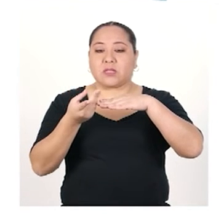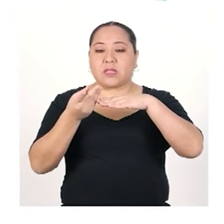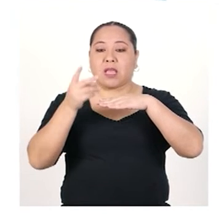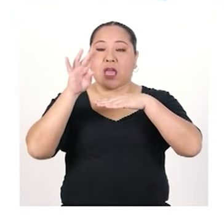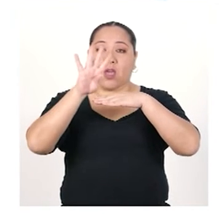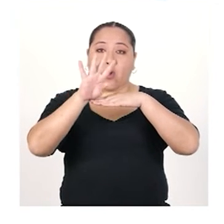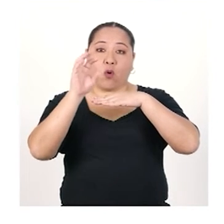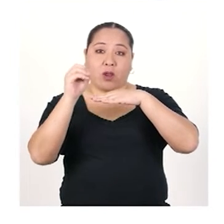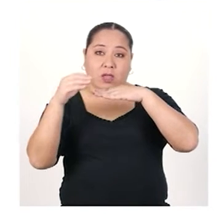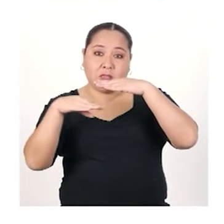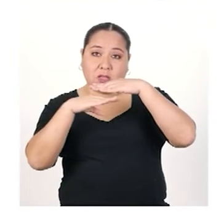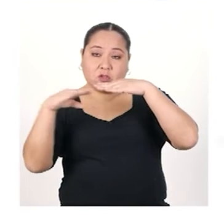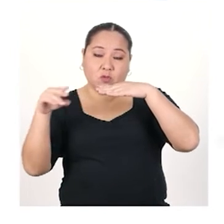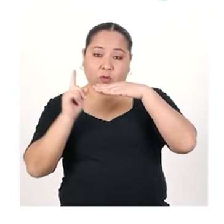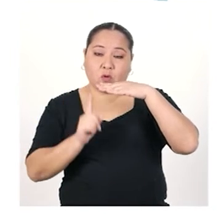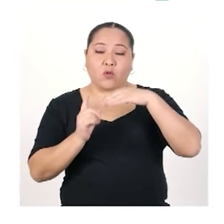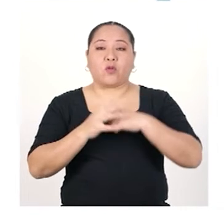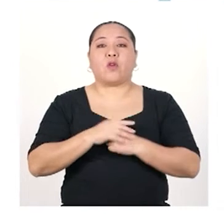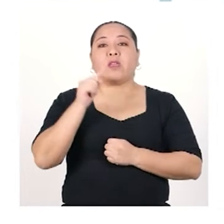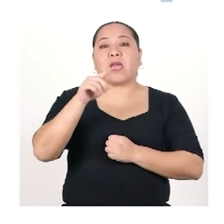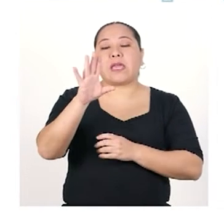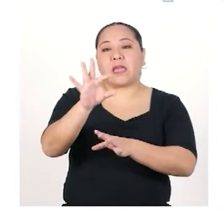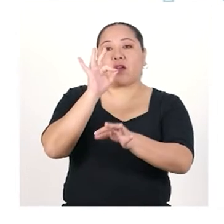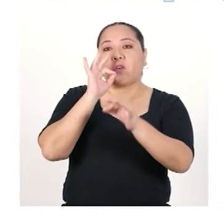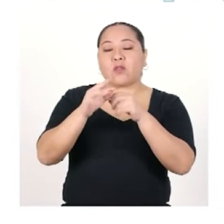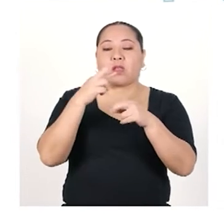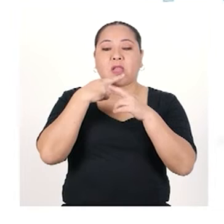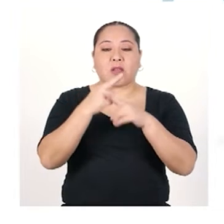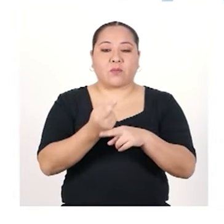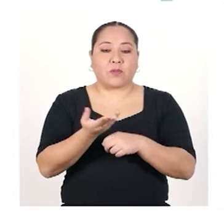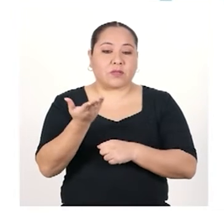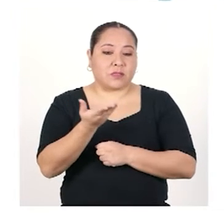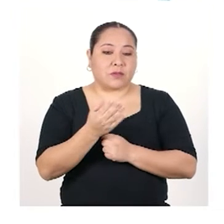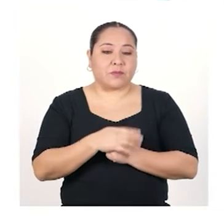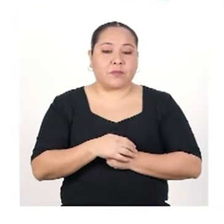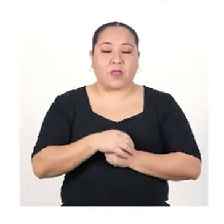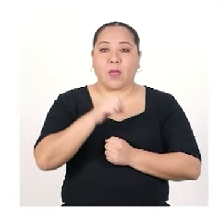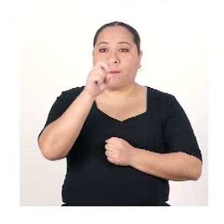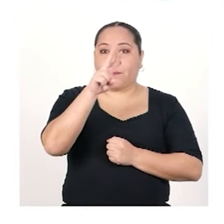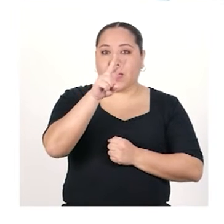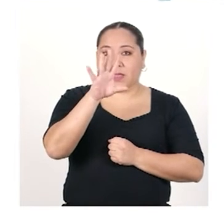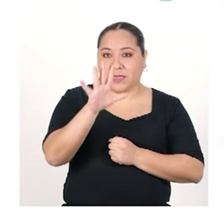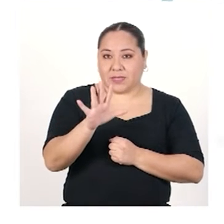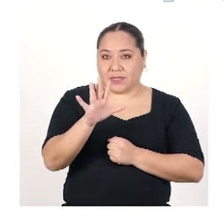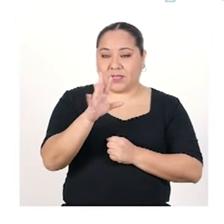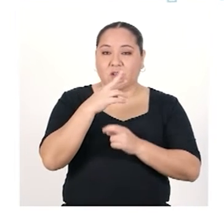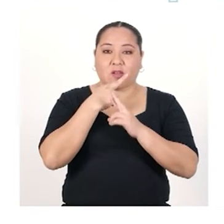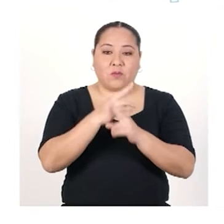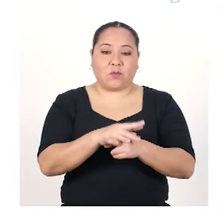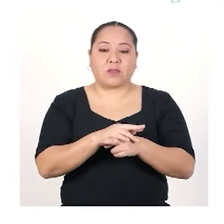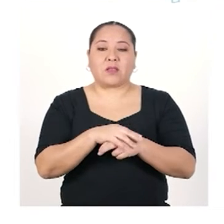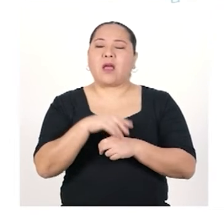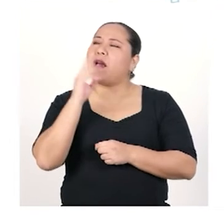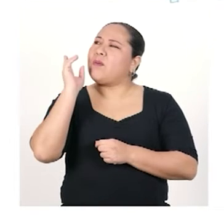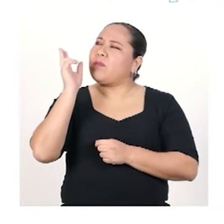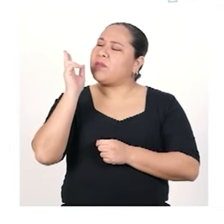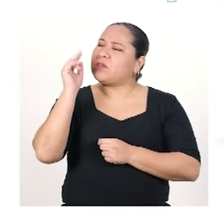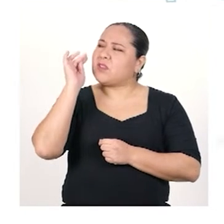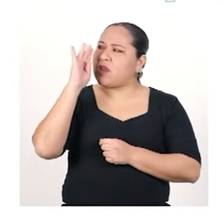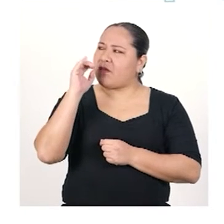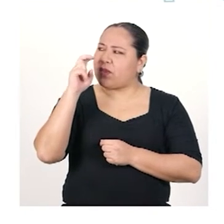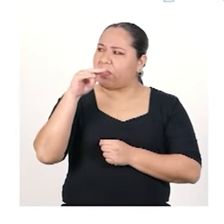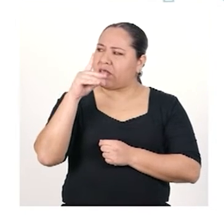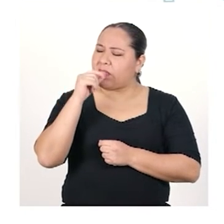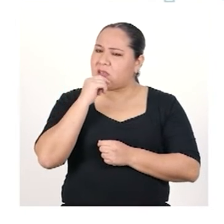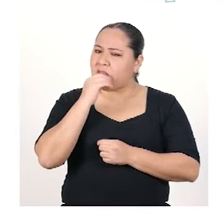multiplicamos 5 octavos por 40 sobre 1 y así encontramos que el resultado es 25. Y,